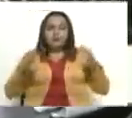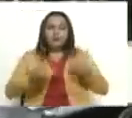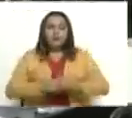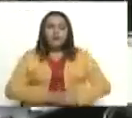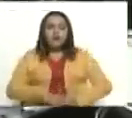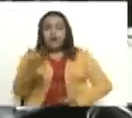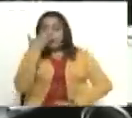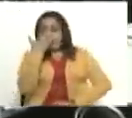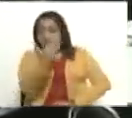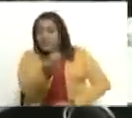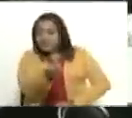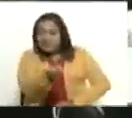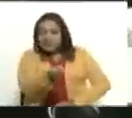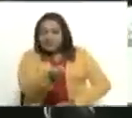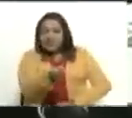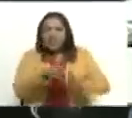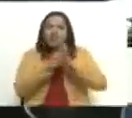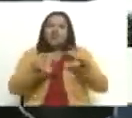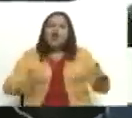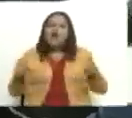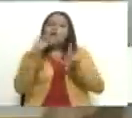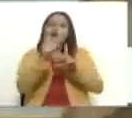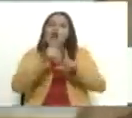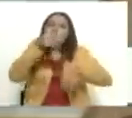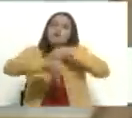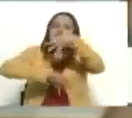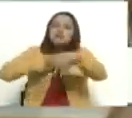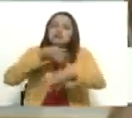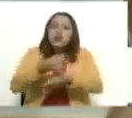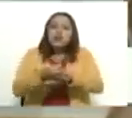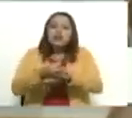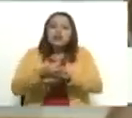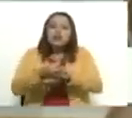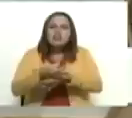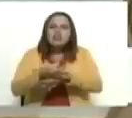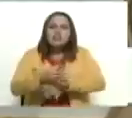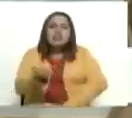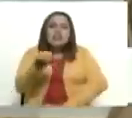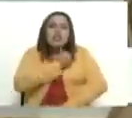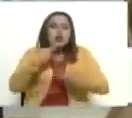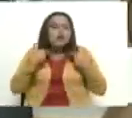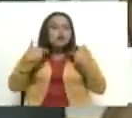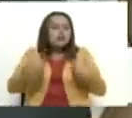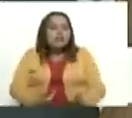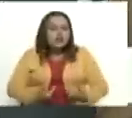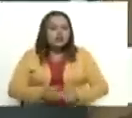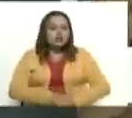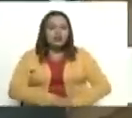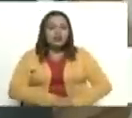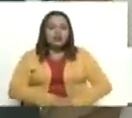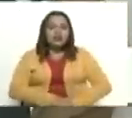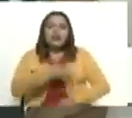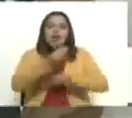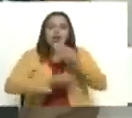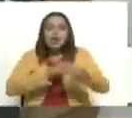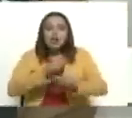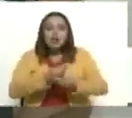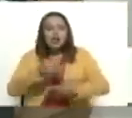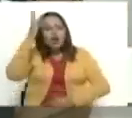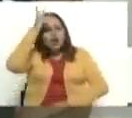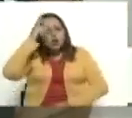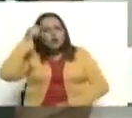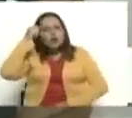frente a la confesión de crímenes de lesa humanidad que Donald